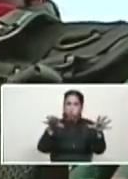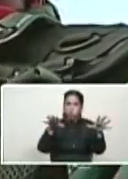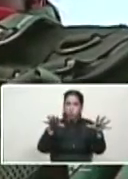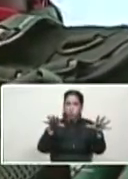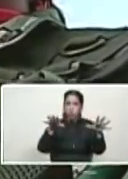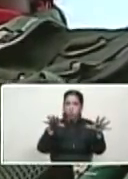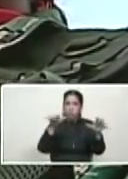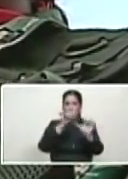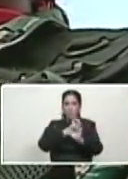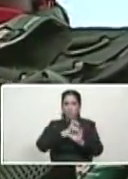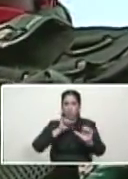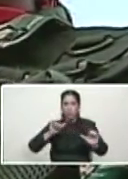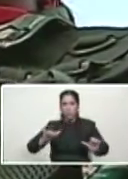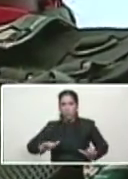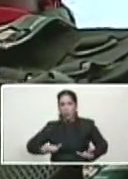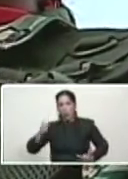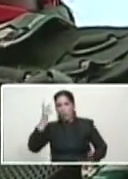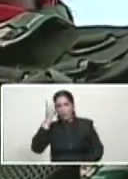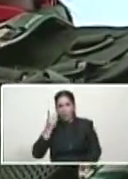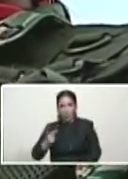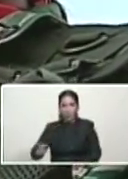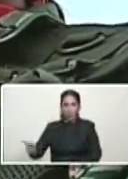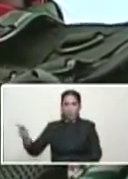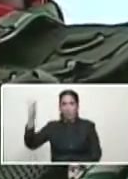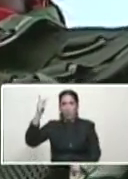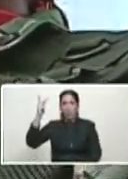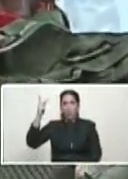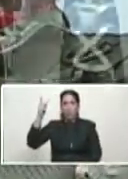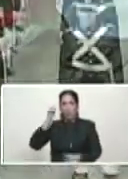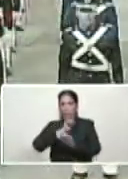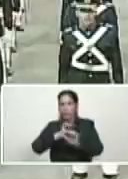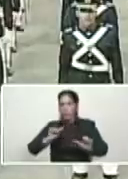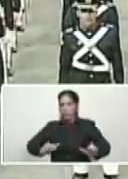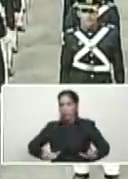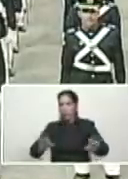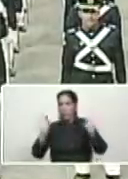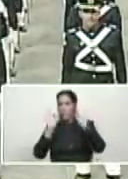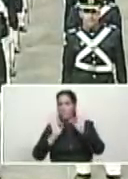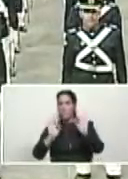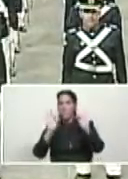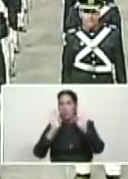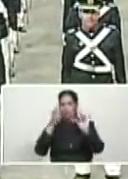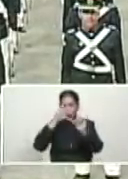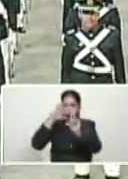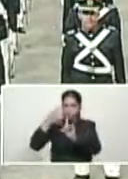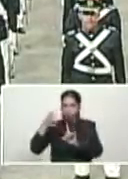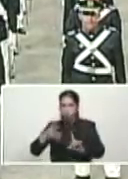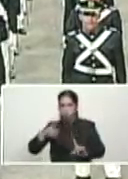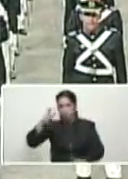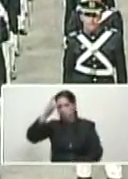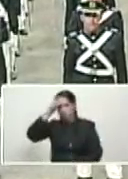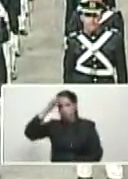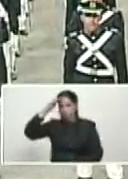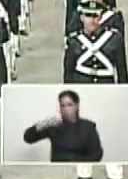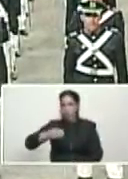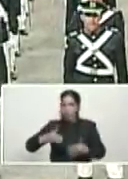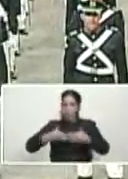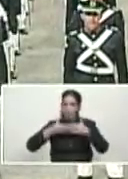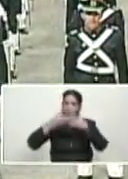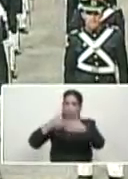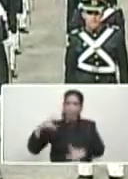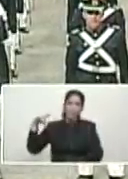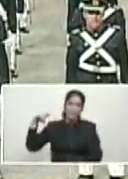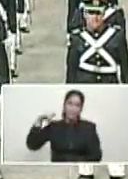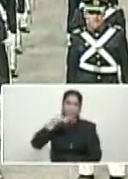las fuerzas profesionales, a las fuerzas especiales, al ejército, a la armada, a la aviación y a la